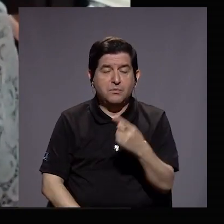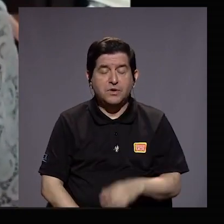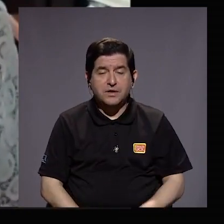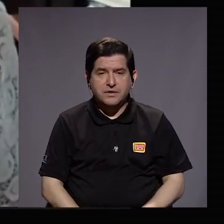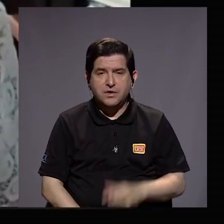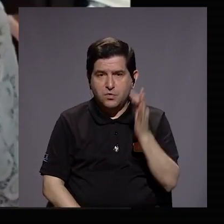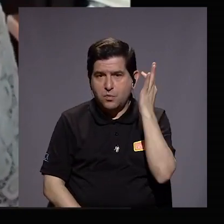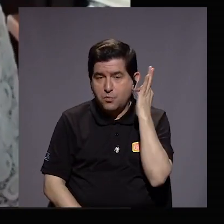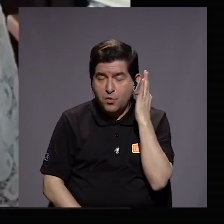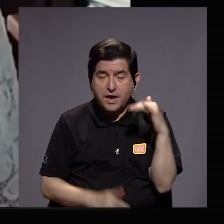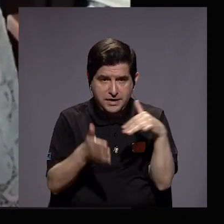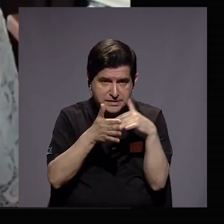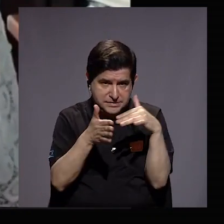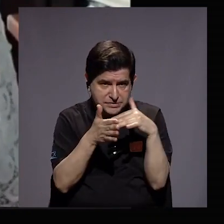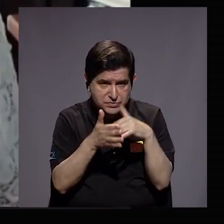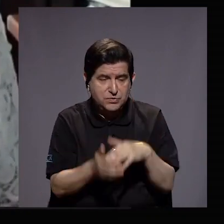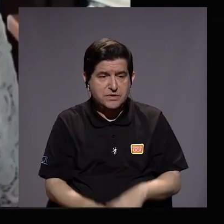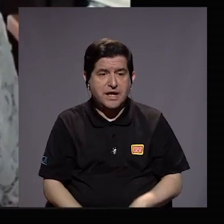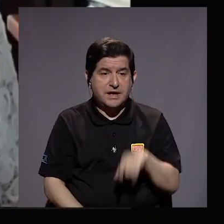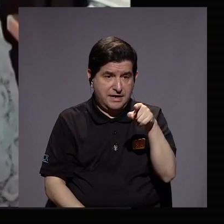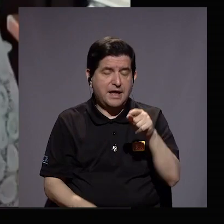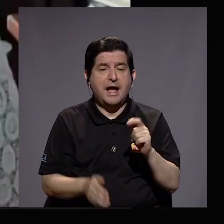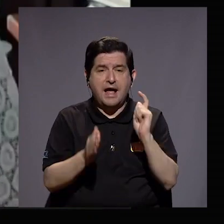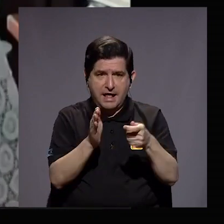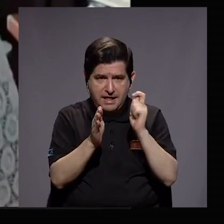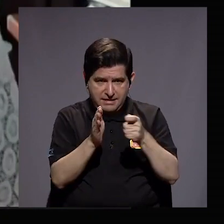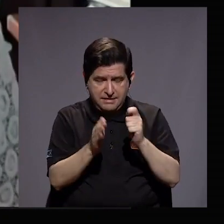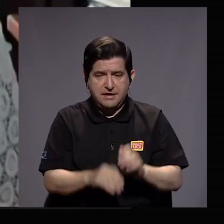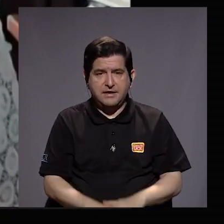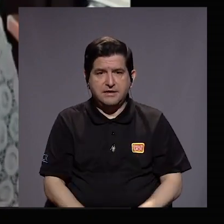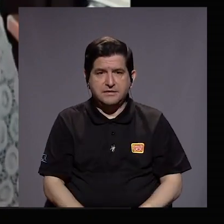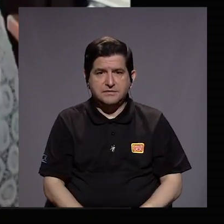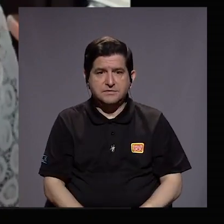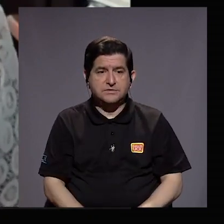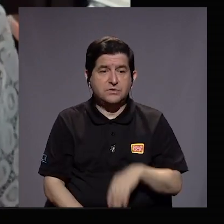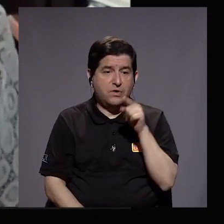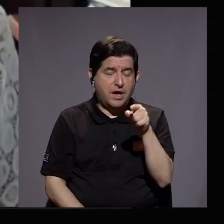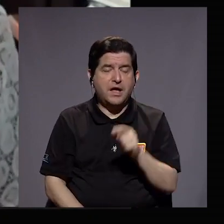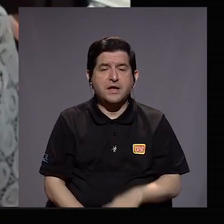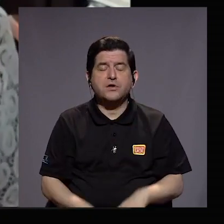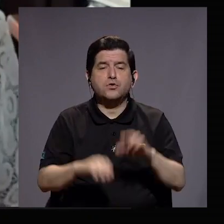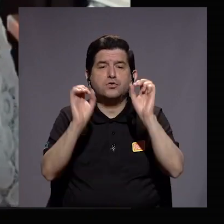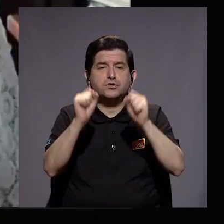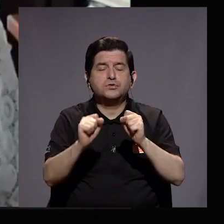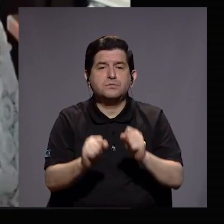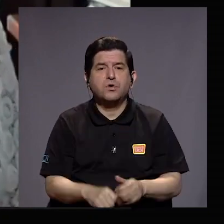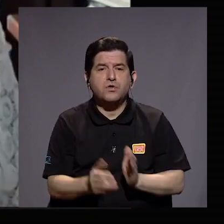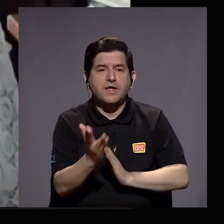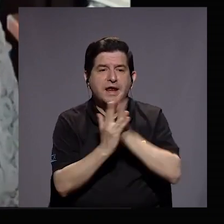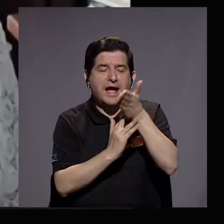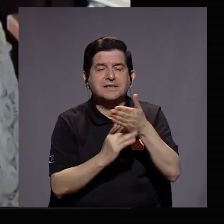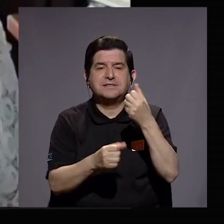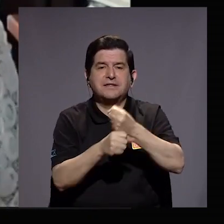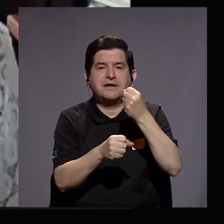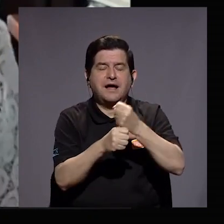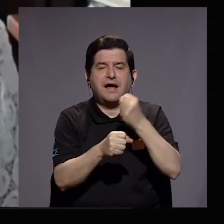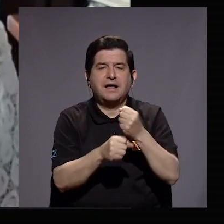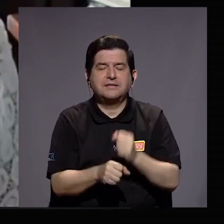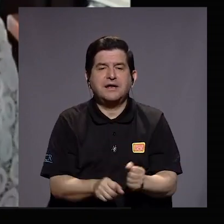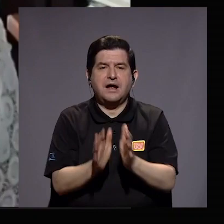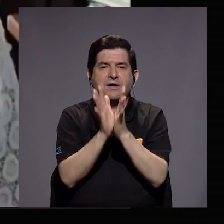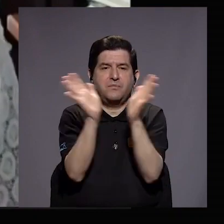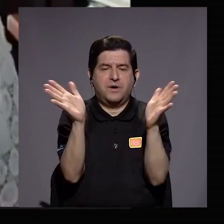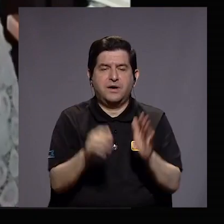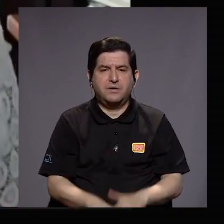Y como le digo, las muchachas que estudiaban, que se preparaban en derecho, pues podían estudiar la materia para poder acceder a algún